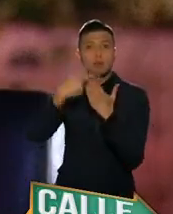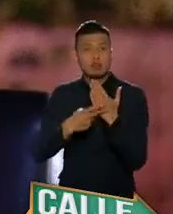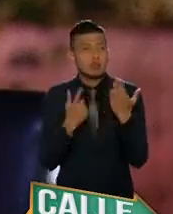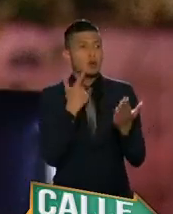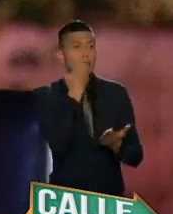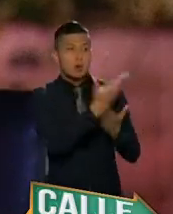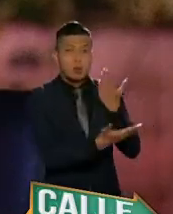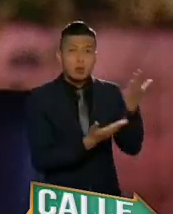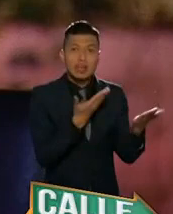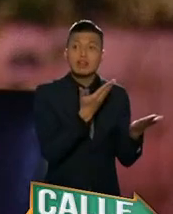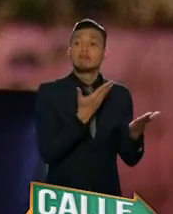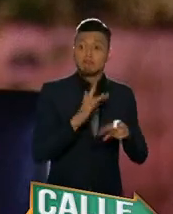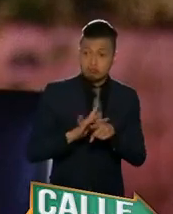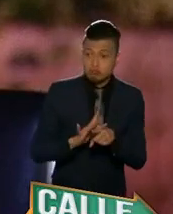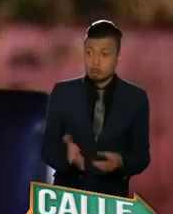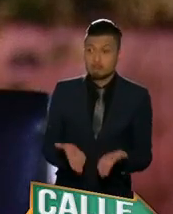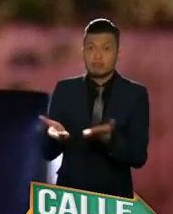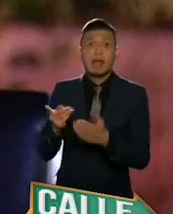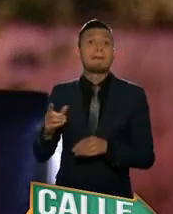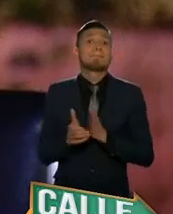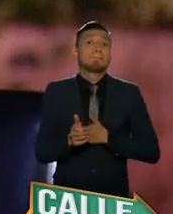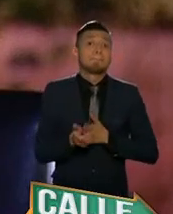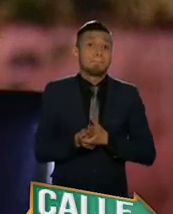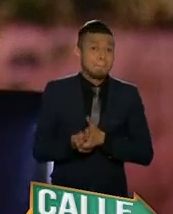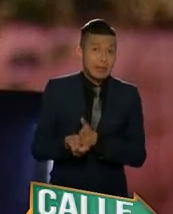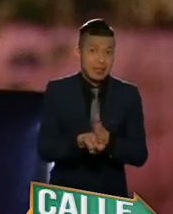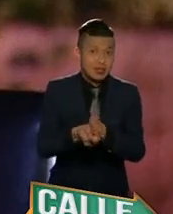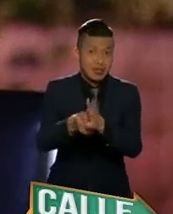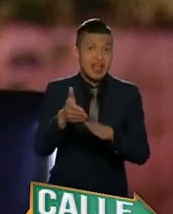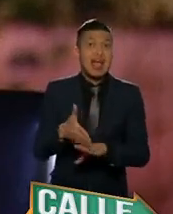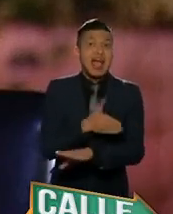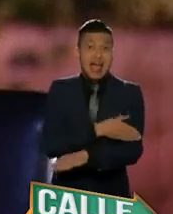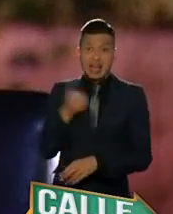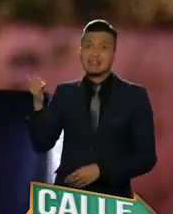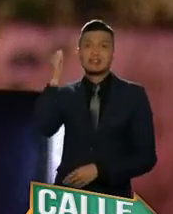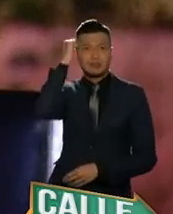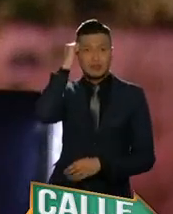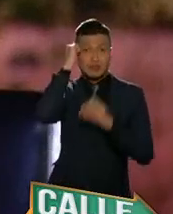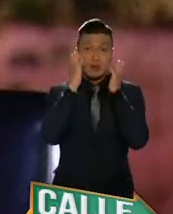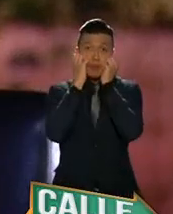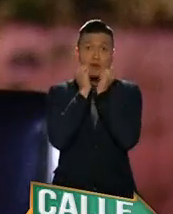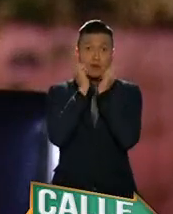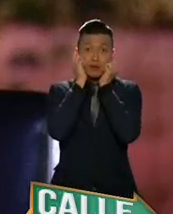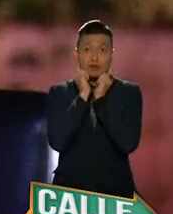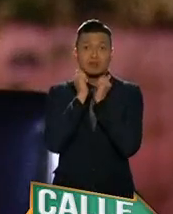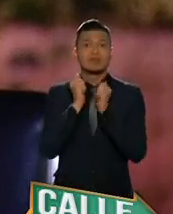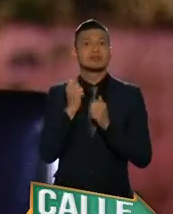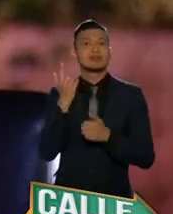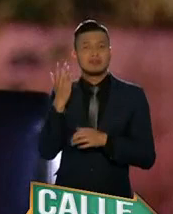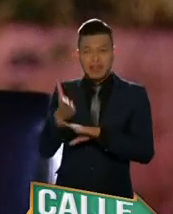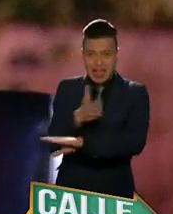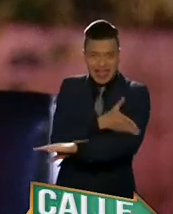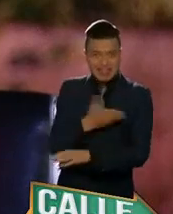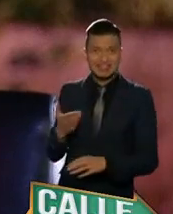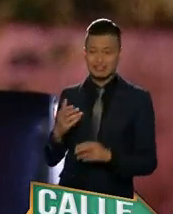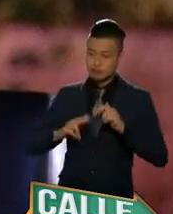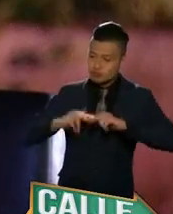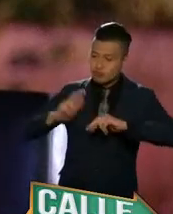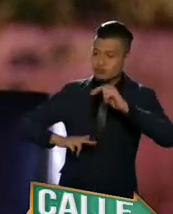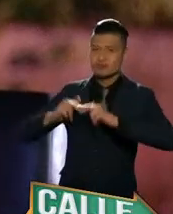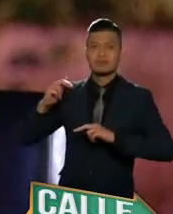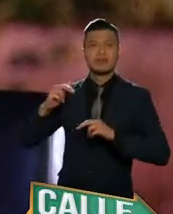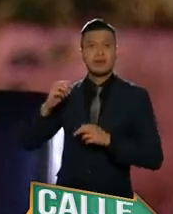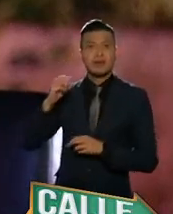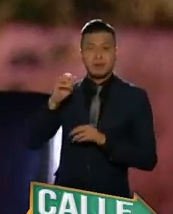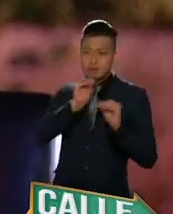a ejecutarlos, esa fue la metodología que se inventó el profe Mocus con Obras con Saldo Pedagógico. Y lo que hicimos ahora, 20